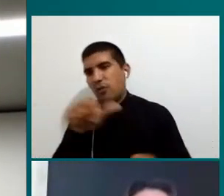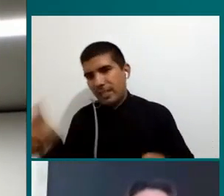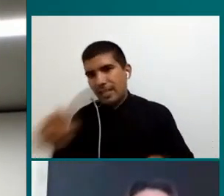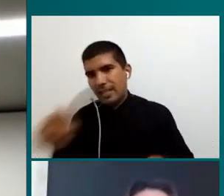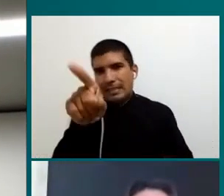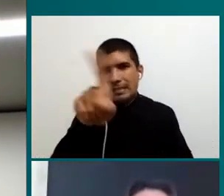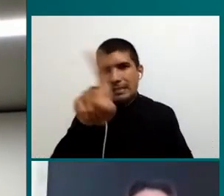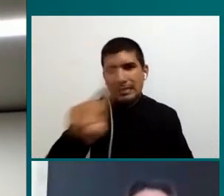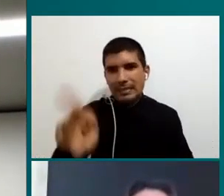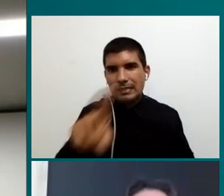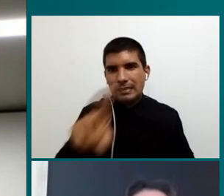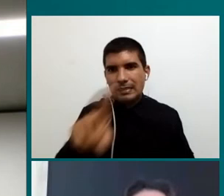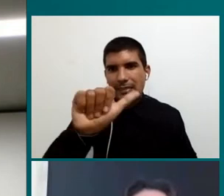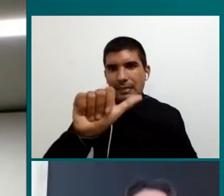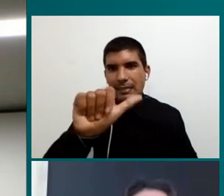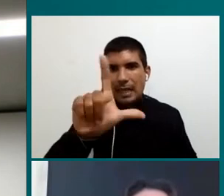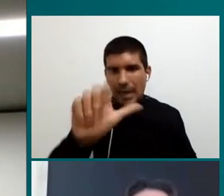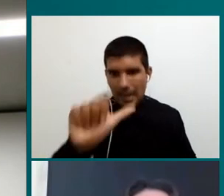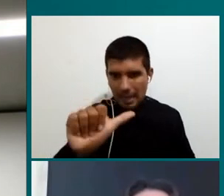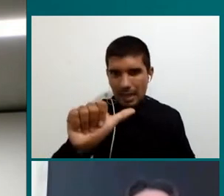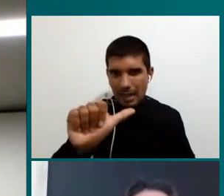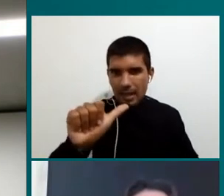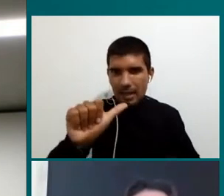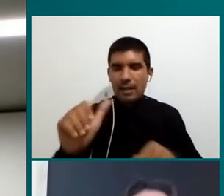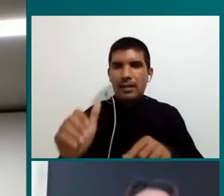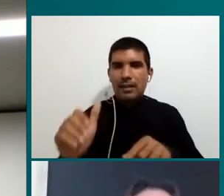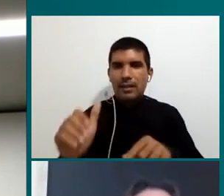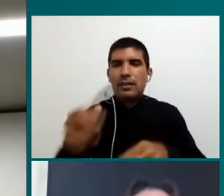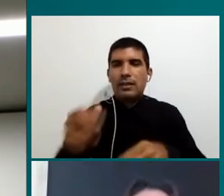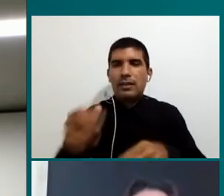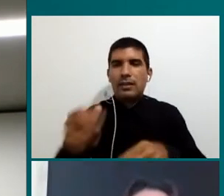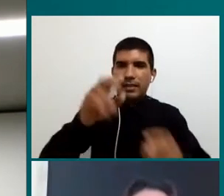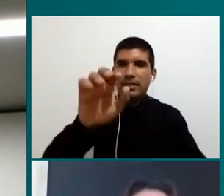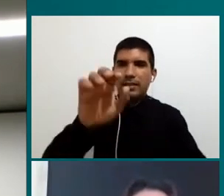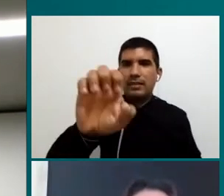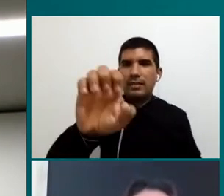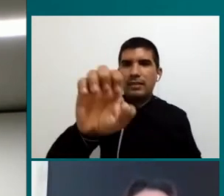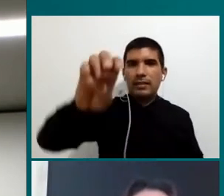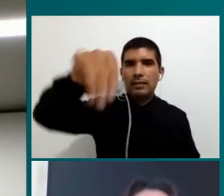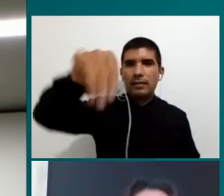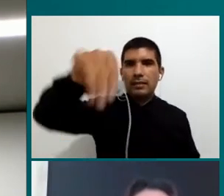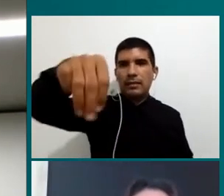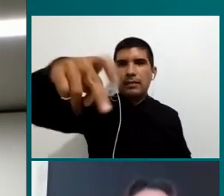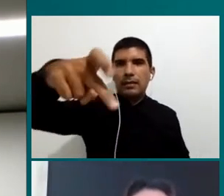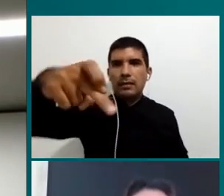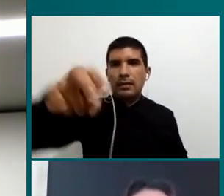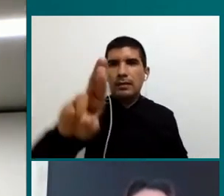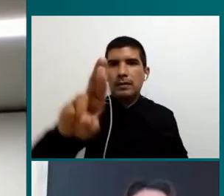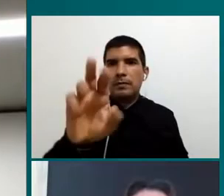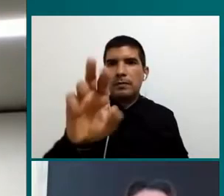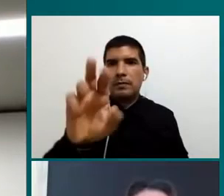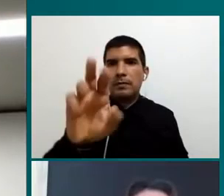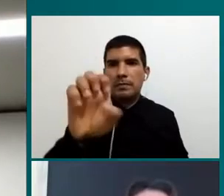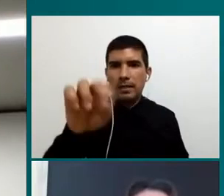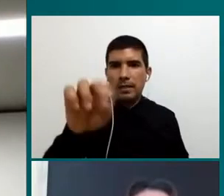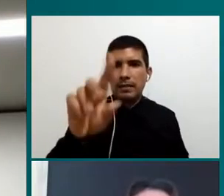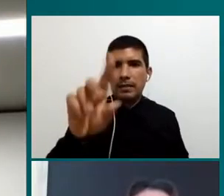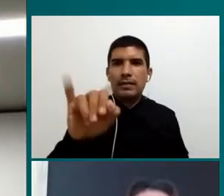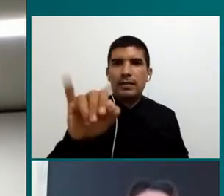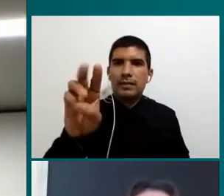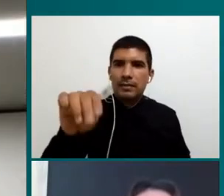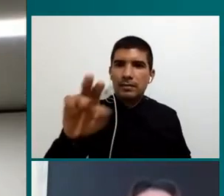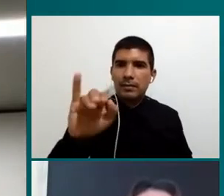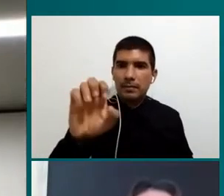Emprendimiento. Agradecemos que se conecten allí y tomémonos un cafecito virtual con Darío para que nos amplíe esta información